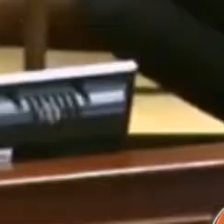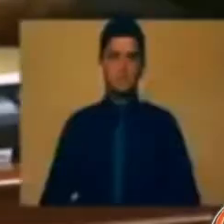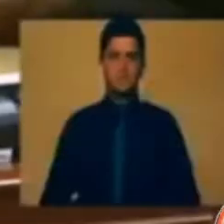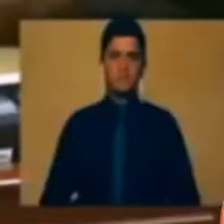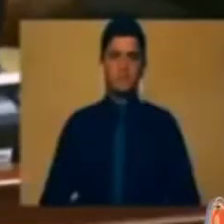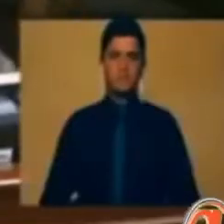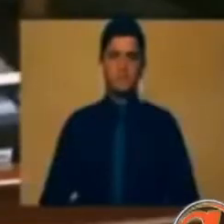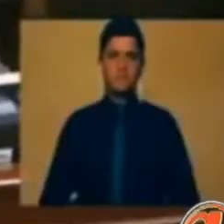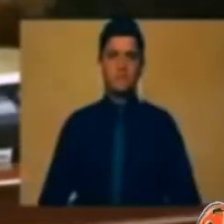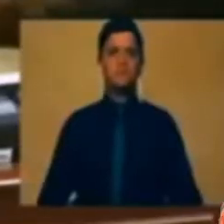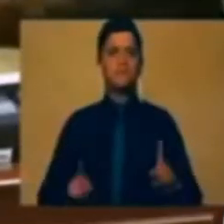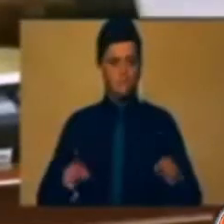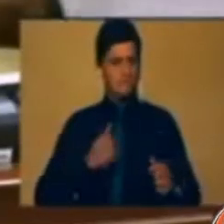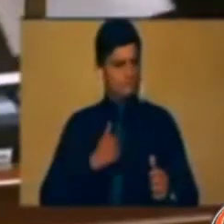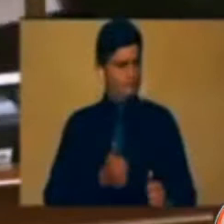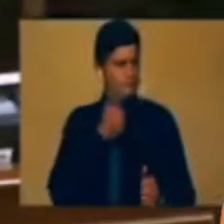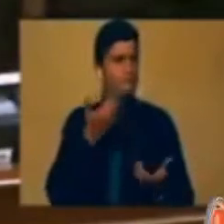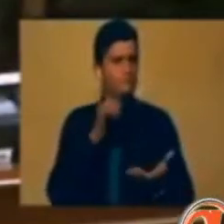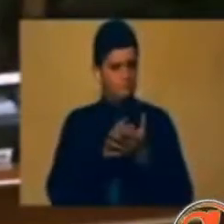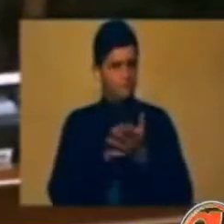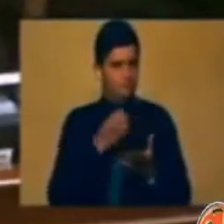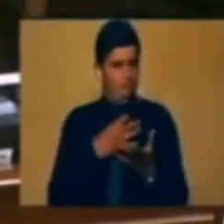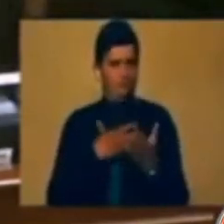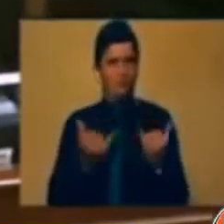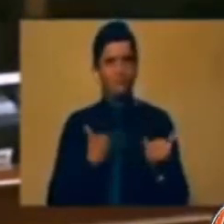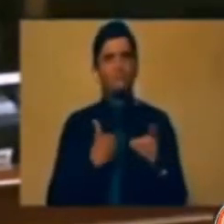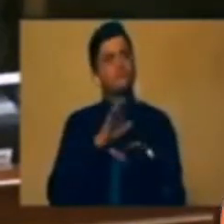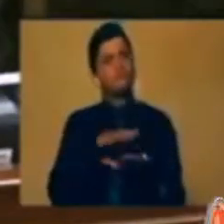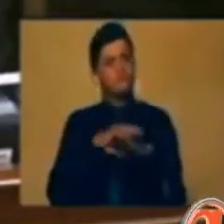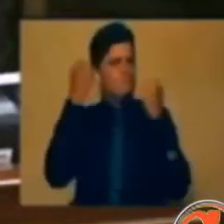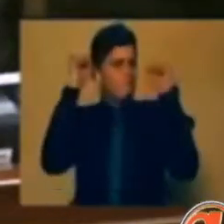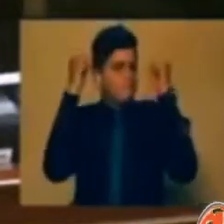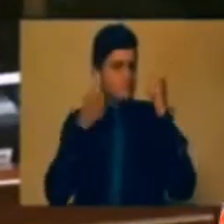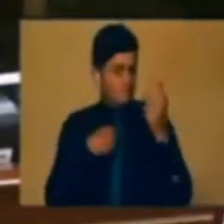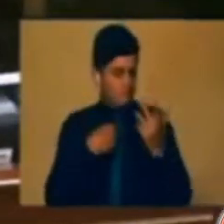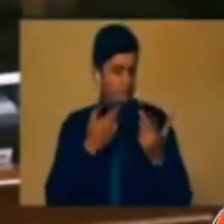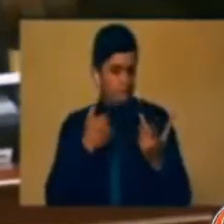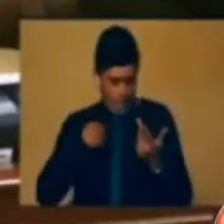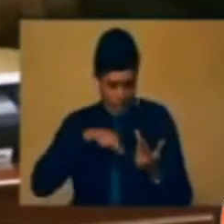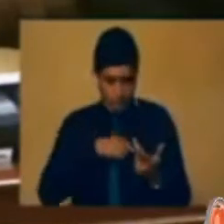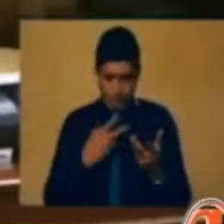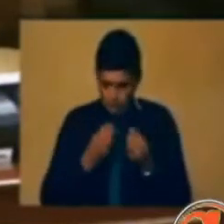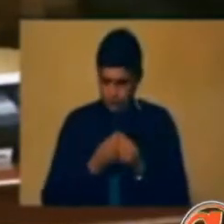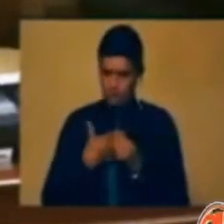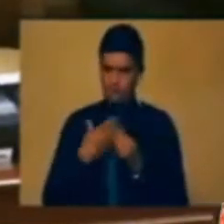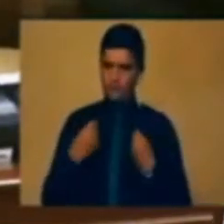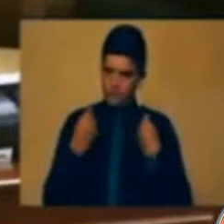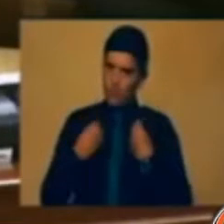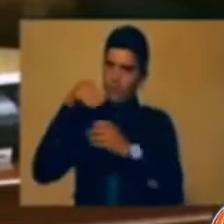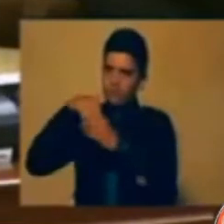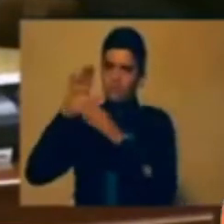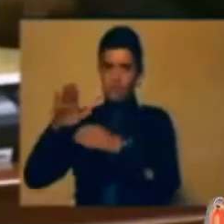Yo quiero aprovechar la oportunidad para manifestarle la preocupación que tenemos como habitantes del Departamento de